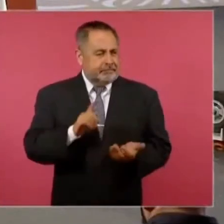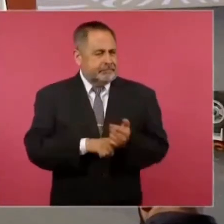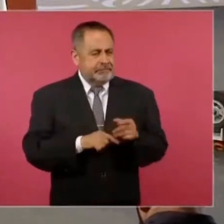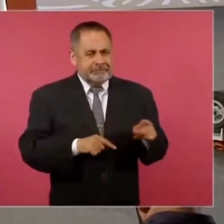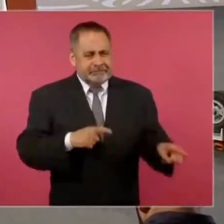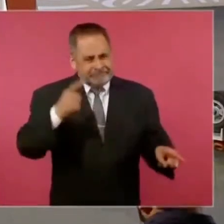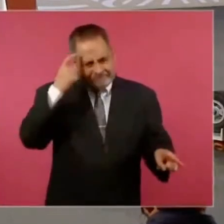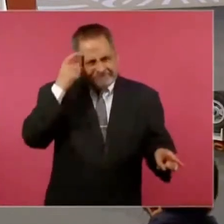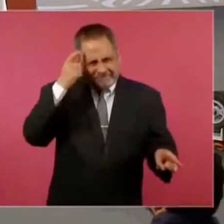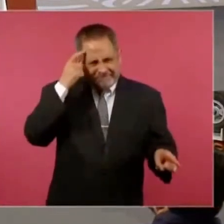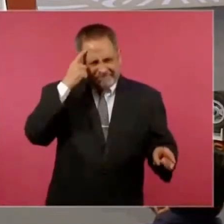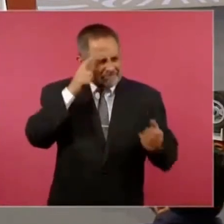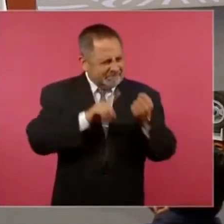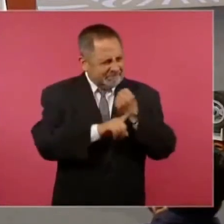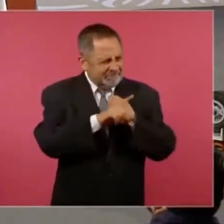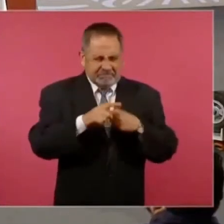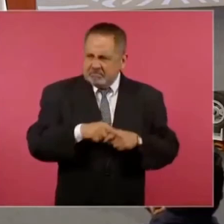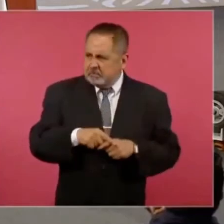de odio.